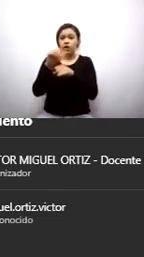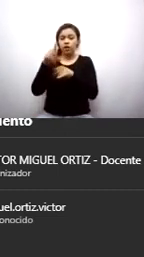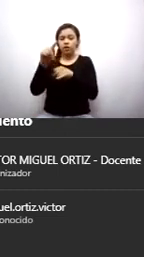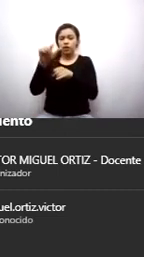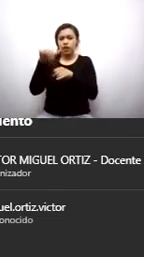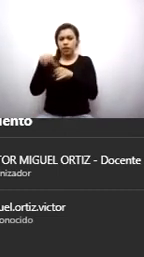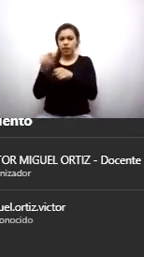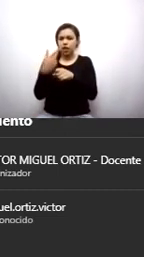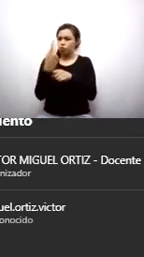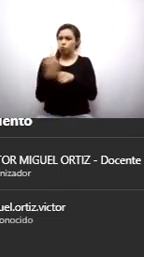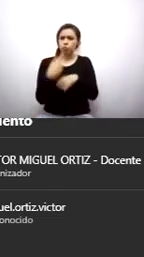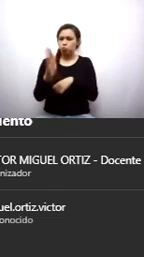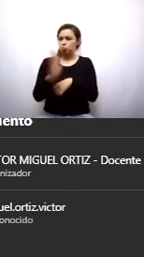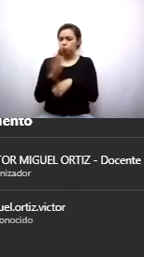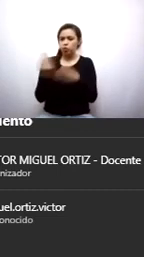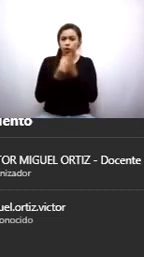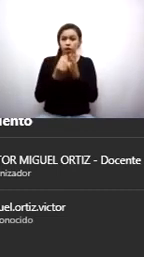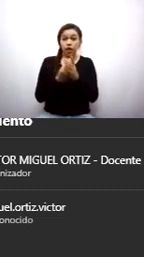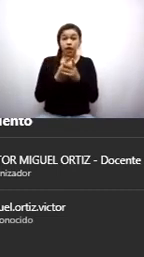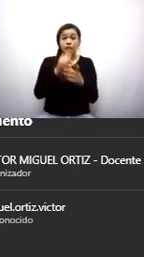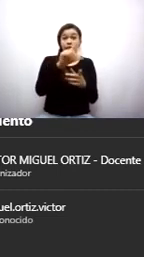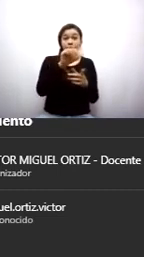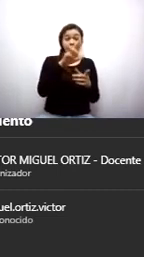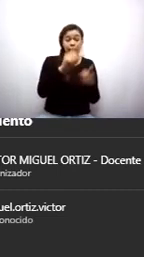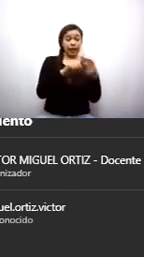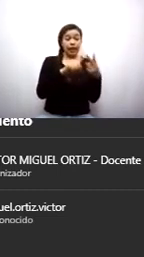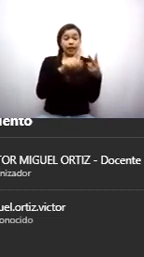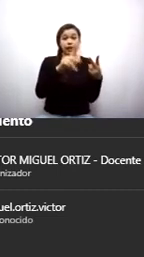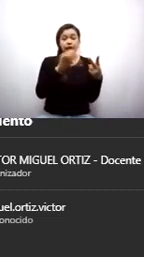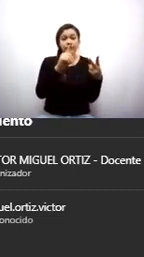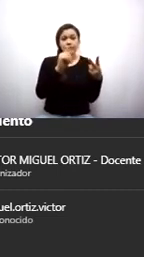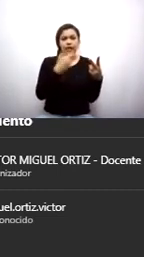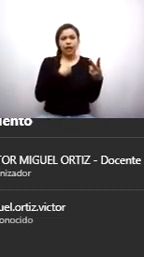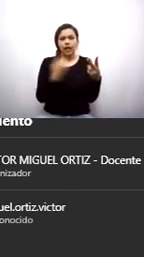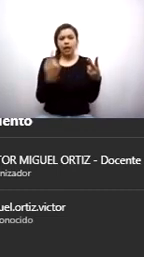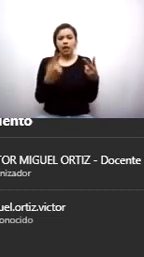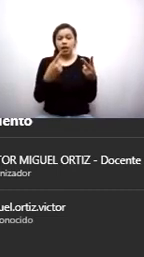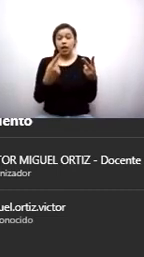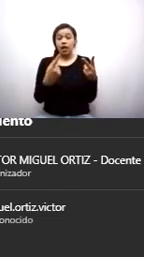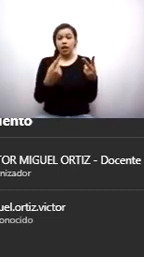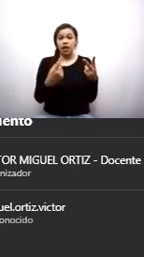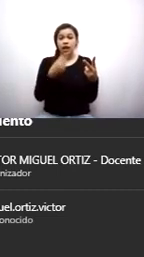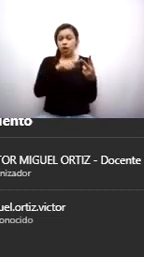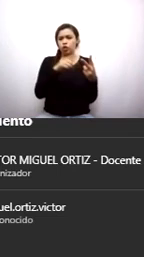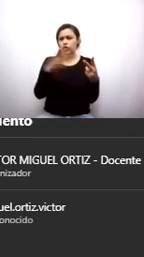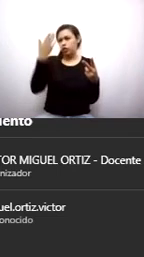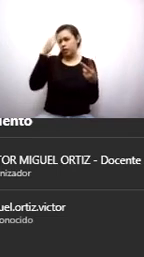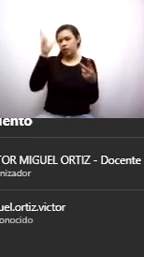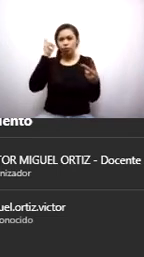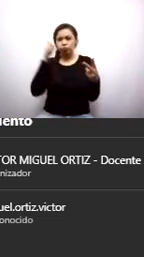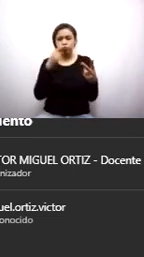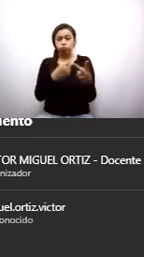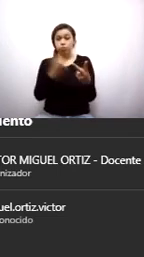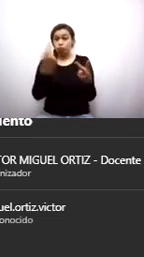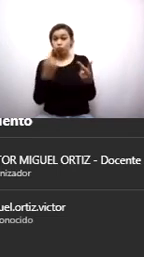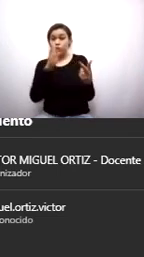manera, ni Tere ni Cristian se están enterando de qué es lo que estoy platicando yo con Cristina, por ejemplo, ¿no? Entonces,